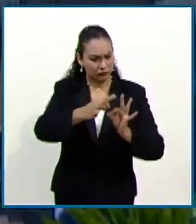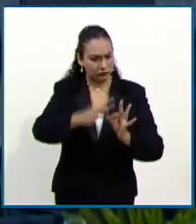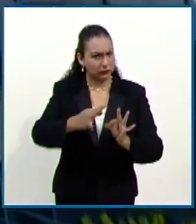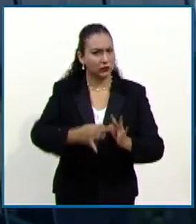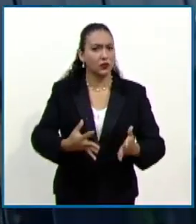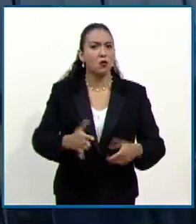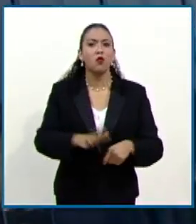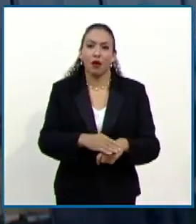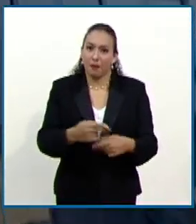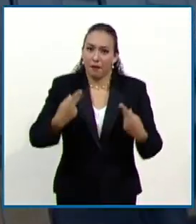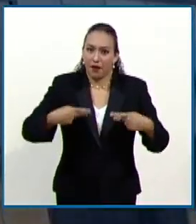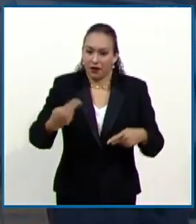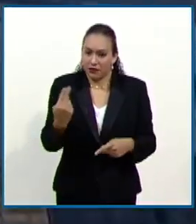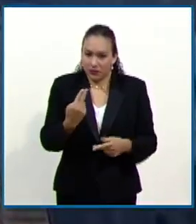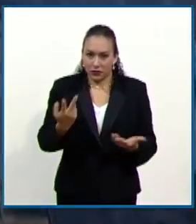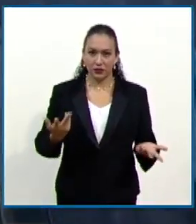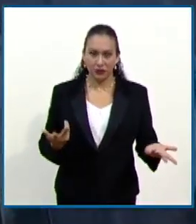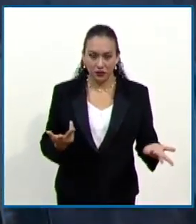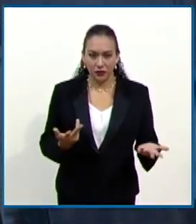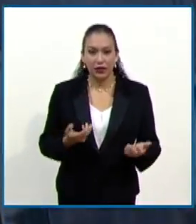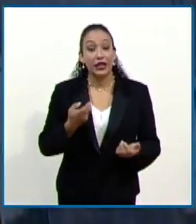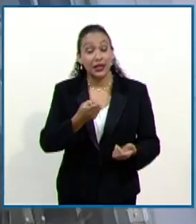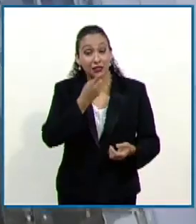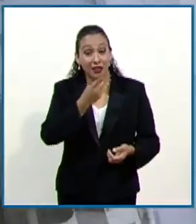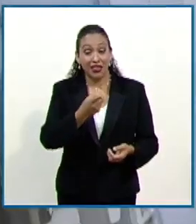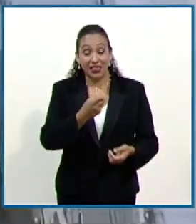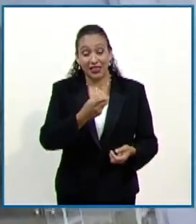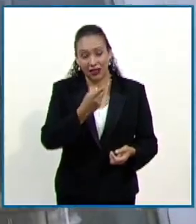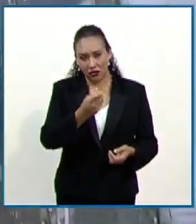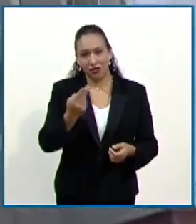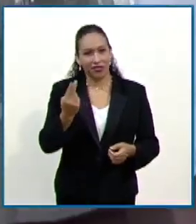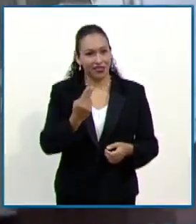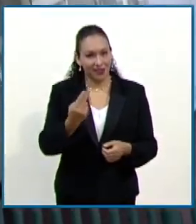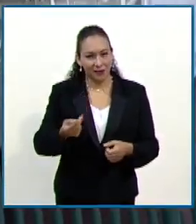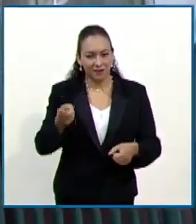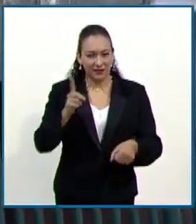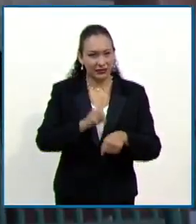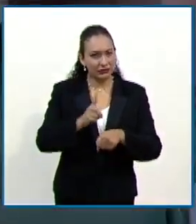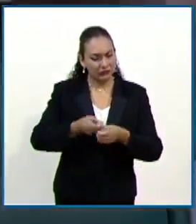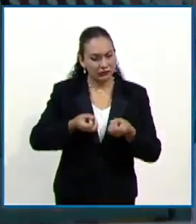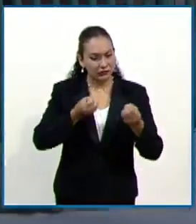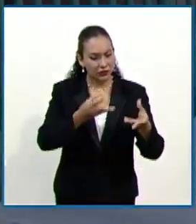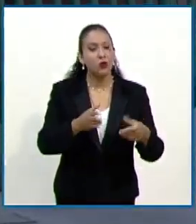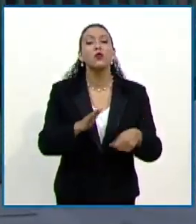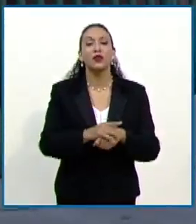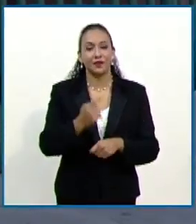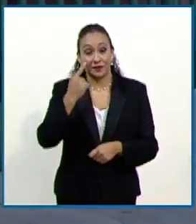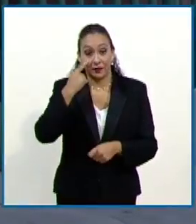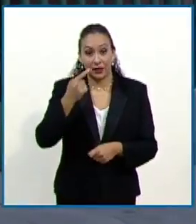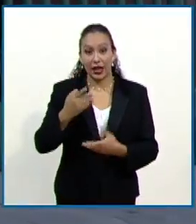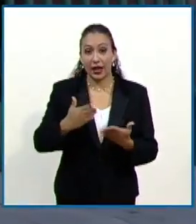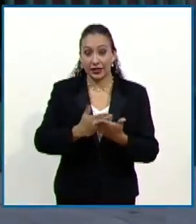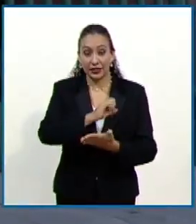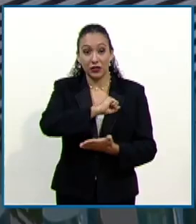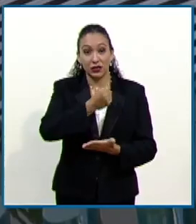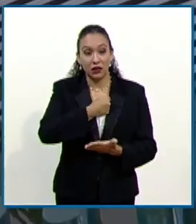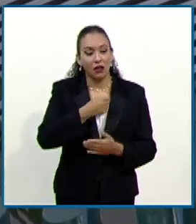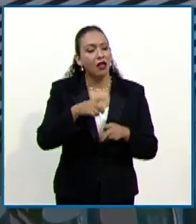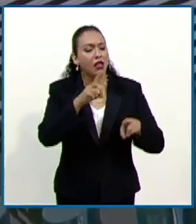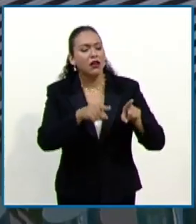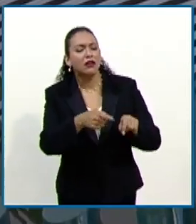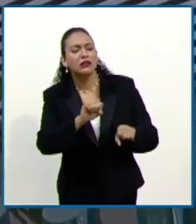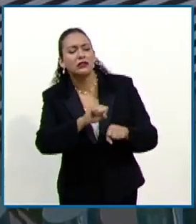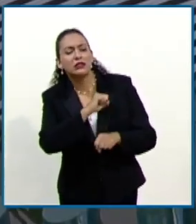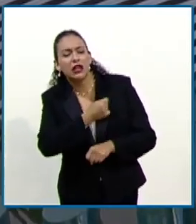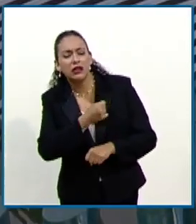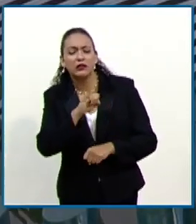forma oportuna, permanente y constante, ya que el derecho a la salud no se limita a prevenir y tratar una enfermedad, pues